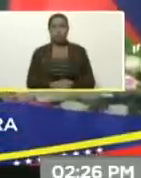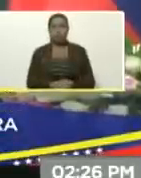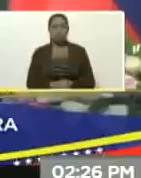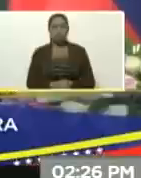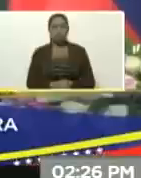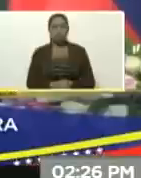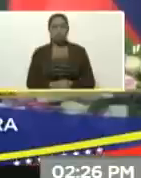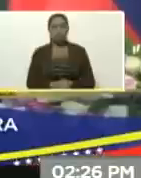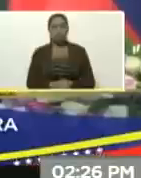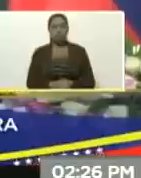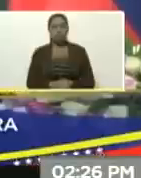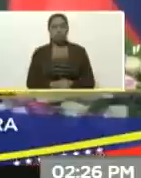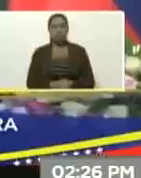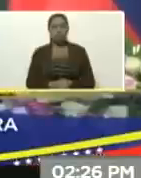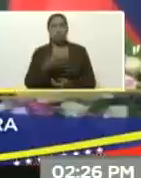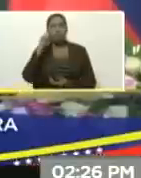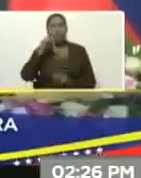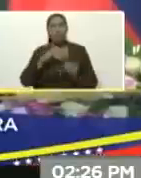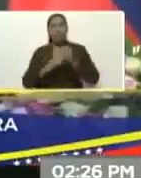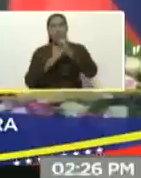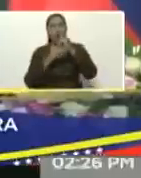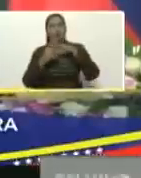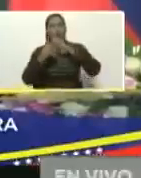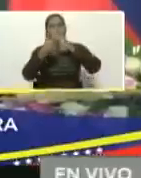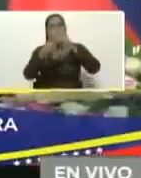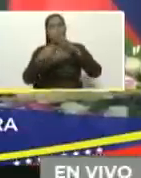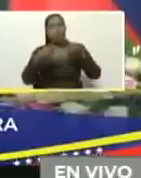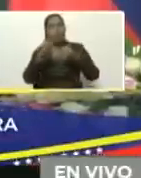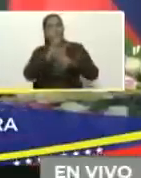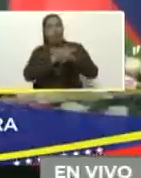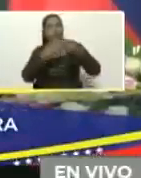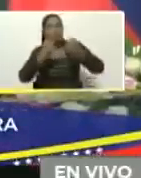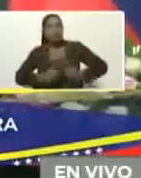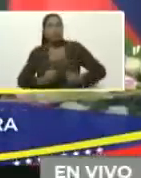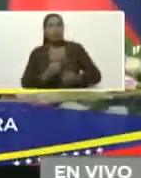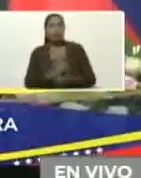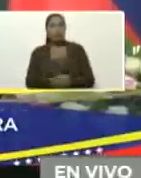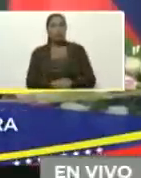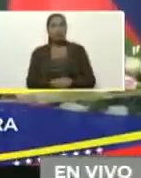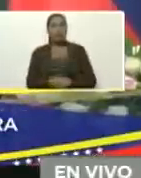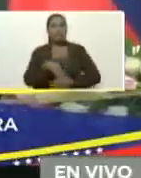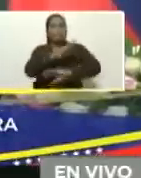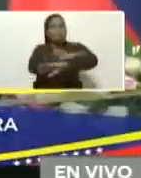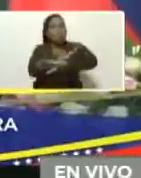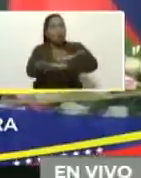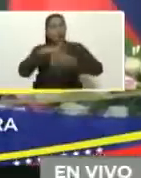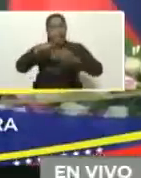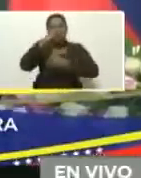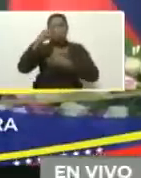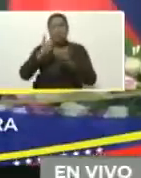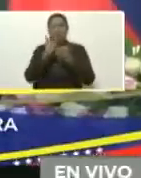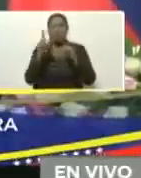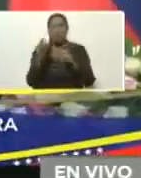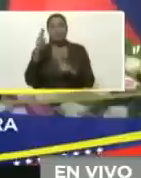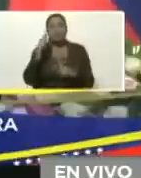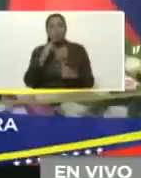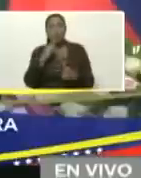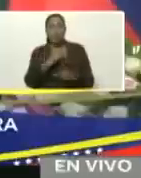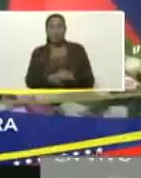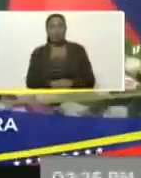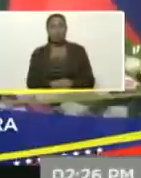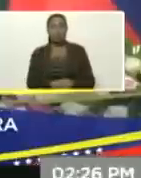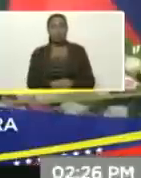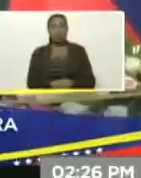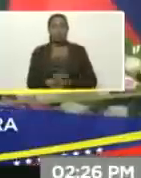Y el legado, el ejemplo, la fuerza moral y espiritual del libertador Simón Bolívar,